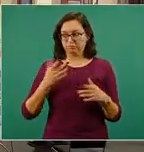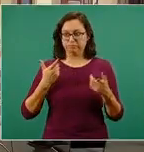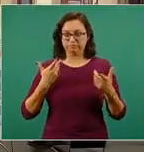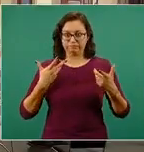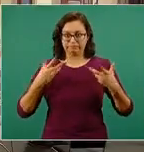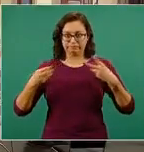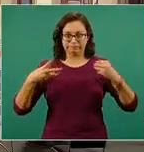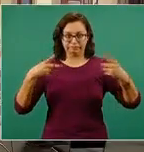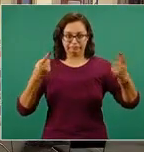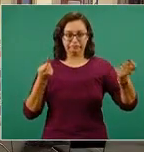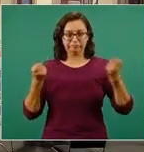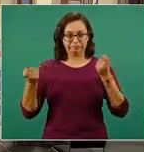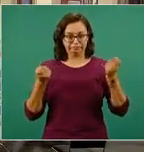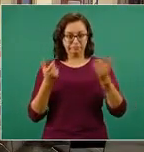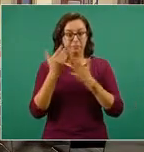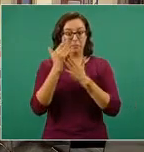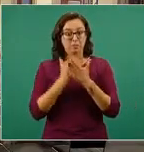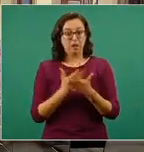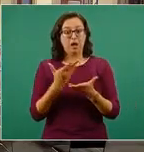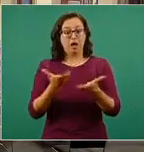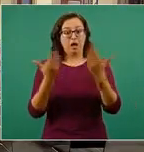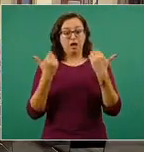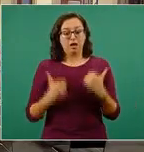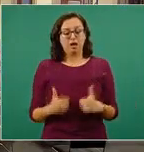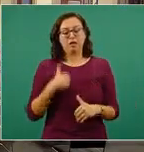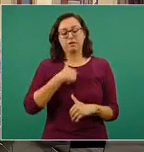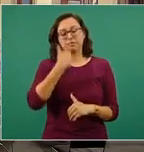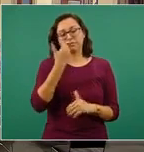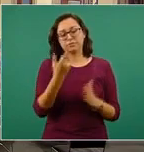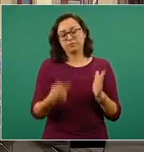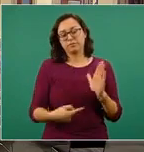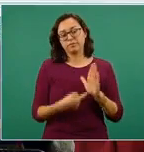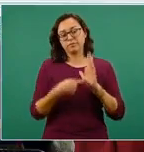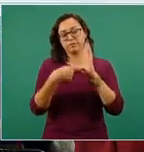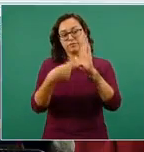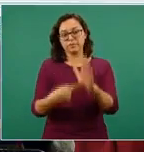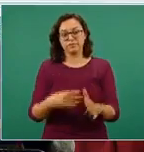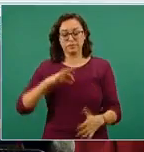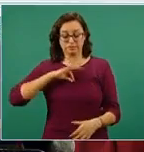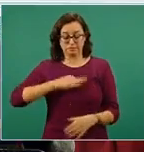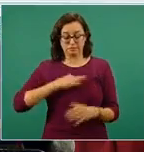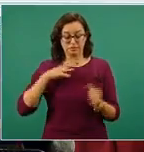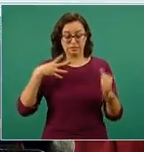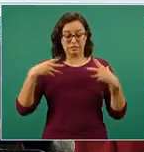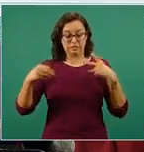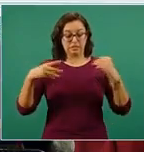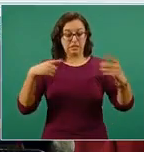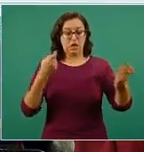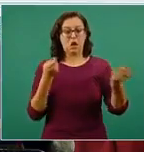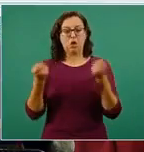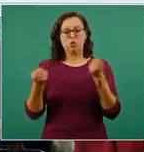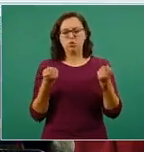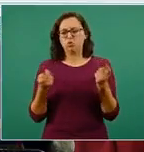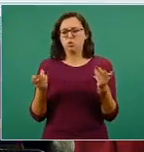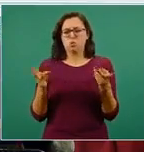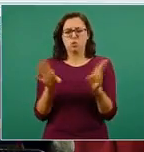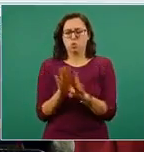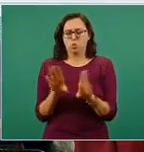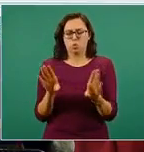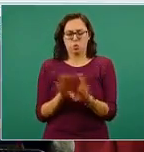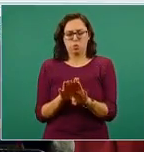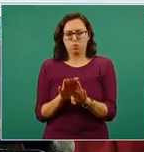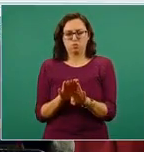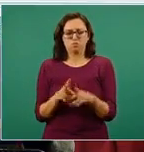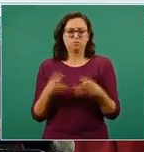yo puedo darme cuenta o darles cuenta que para poder tener el control de esta pandemia nos apegamos a lo que